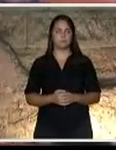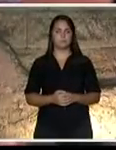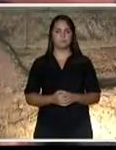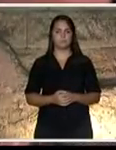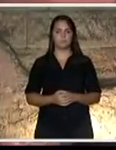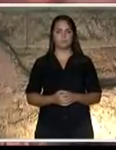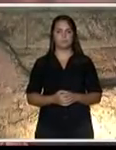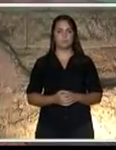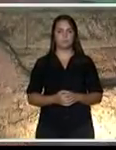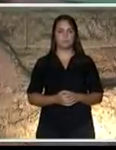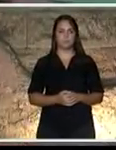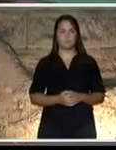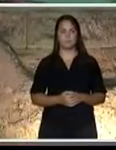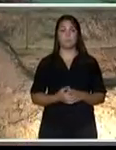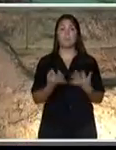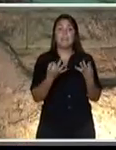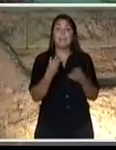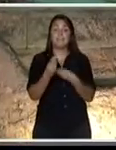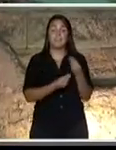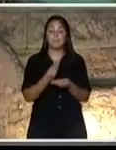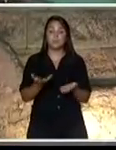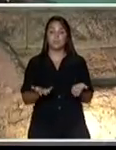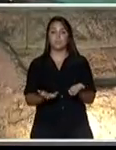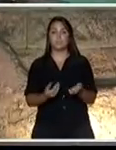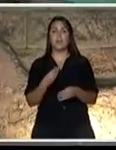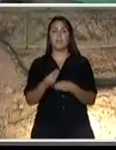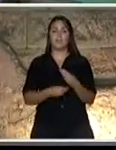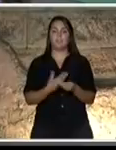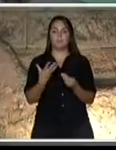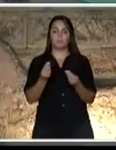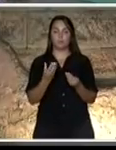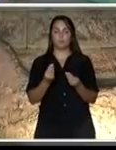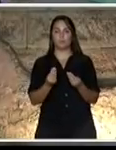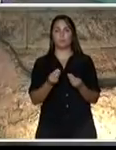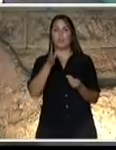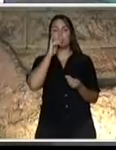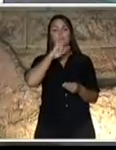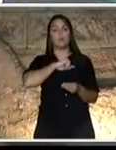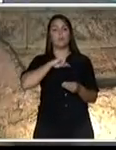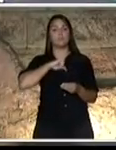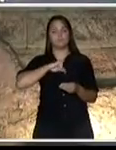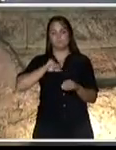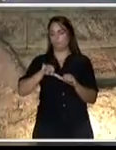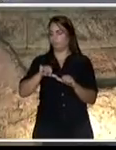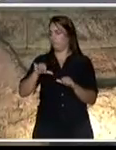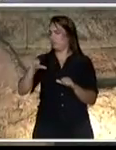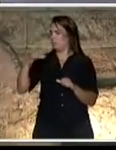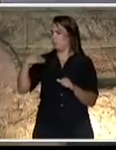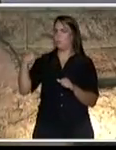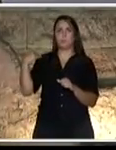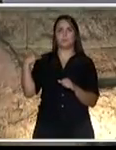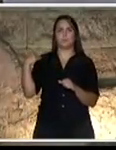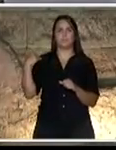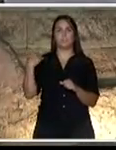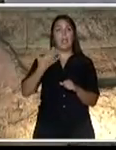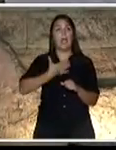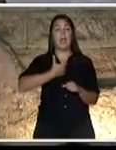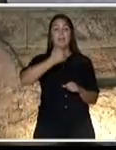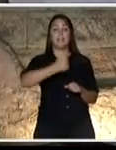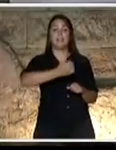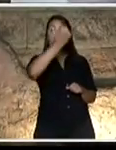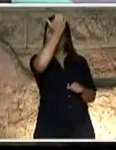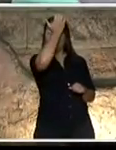¿Qué hacemos? Hacemos mucho. Destaco la emoción que sentí hace unos días cuando los alcaldes de